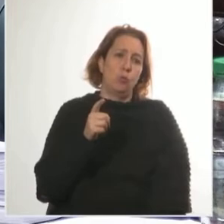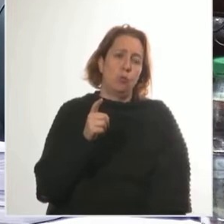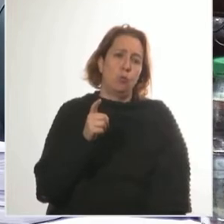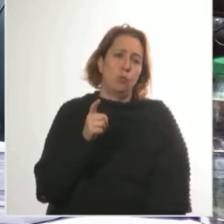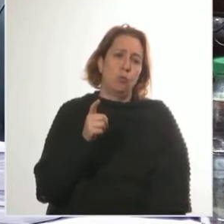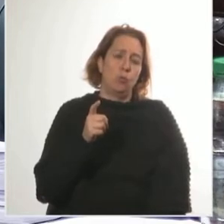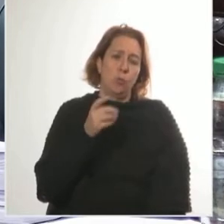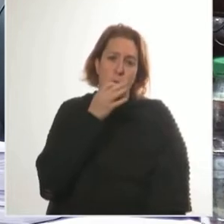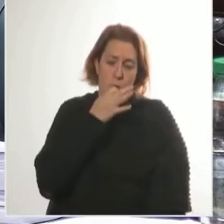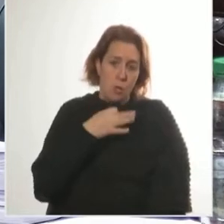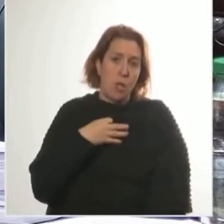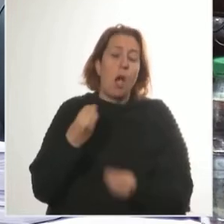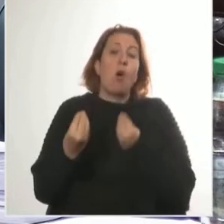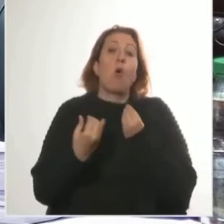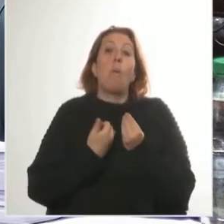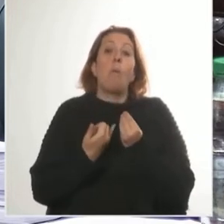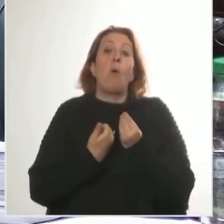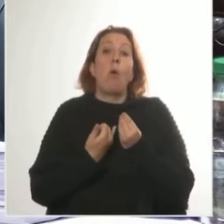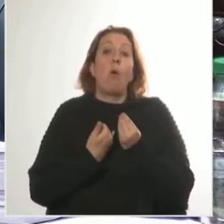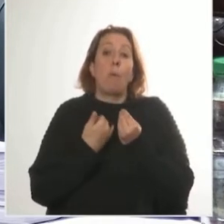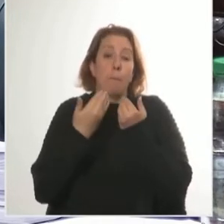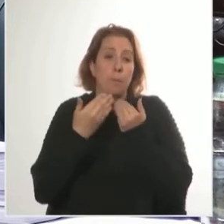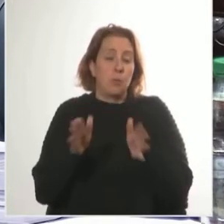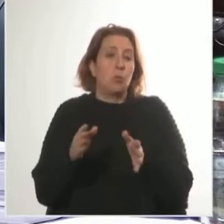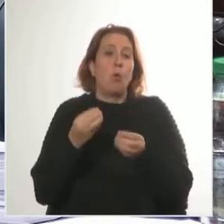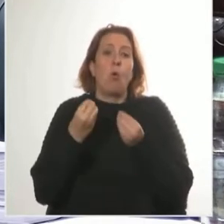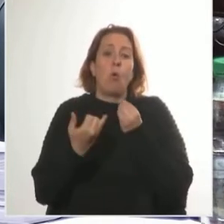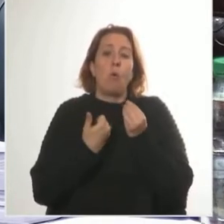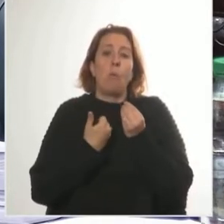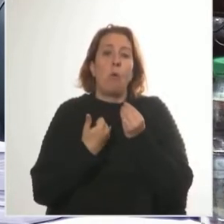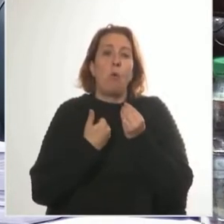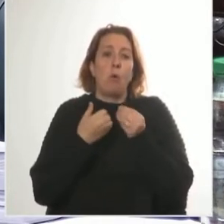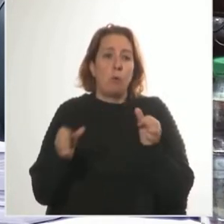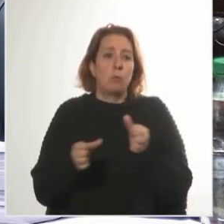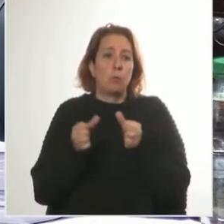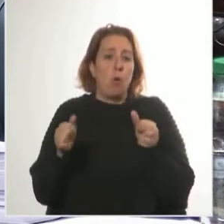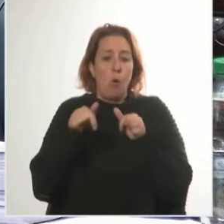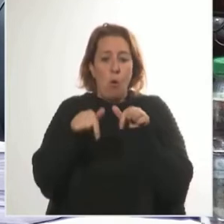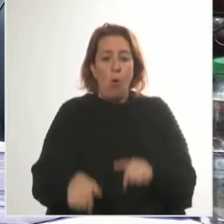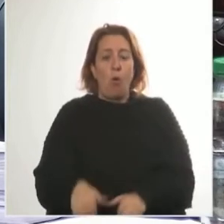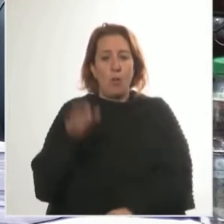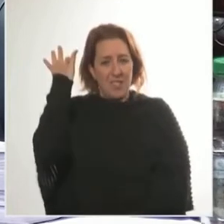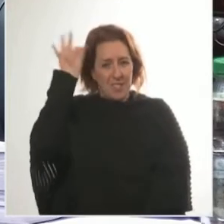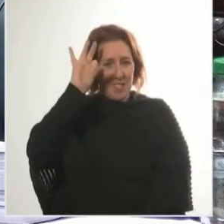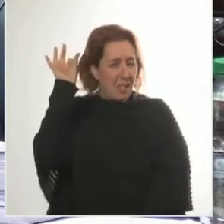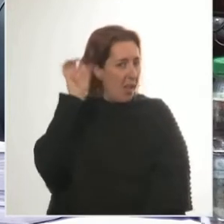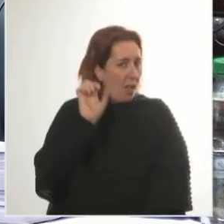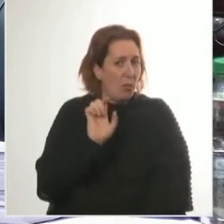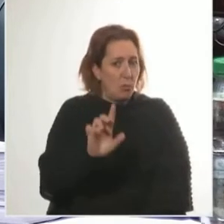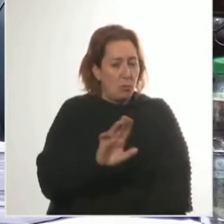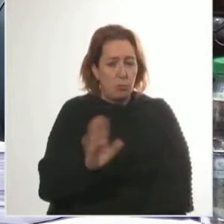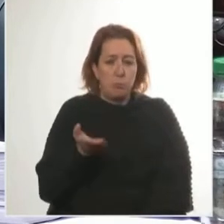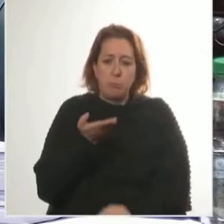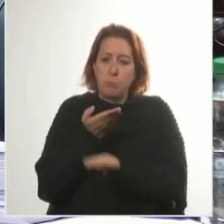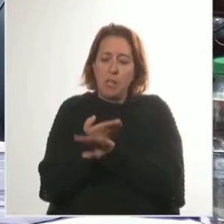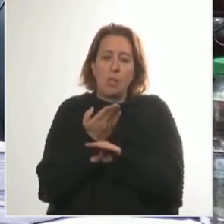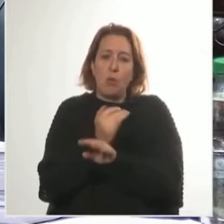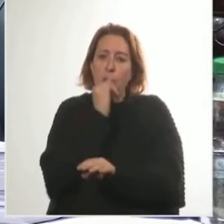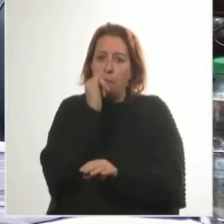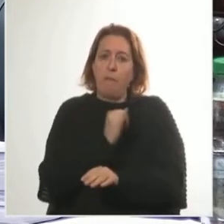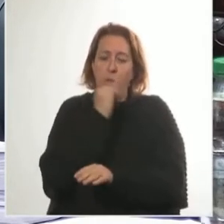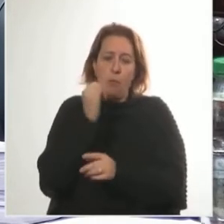que se nos digan cómo se implementó y cómo se ejecutó. Hoy el Senado hizo propio pedidos de informes que tienen que ver